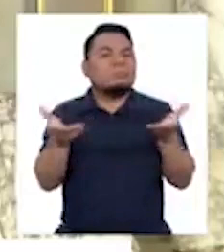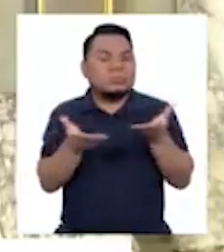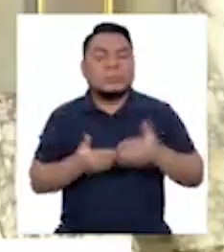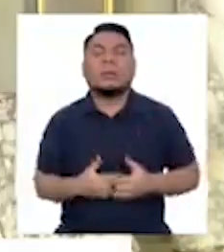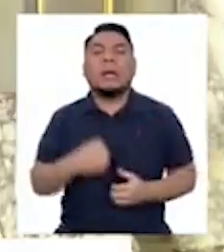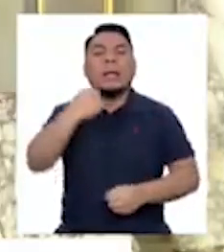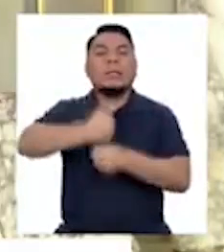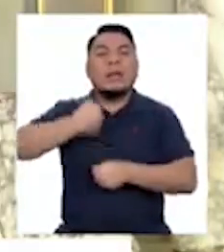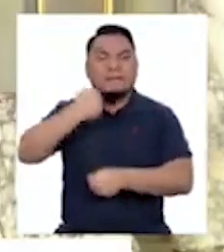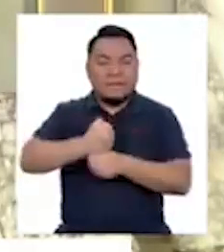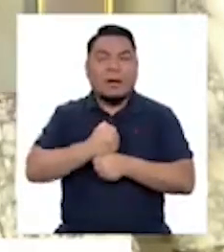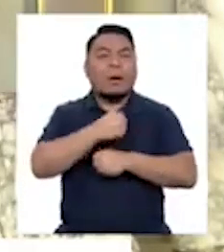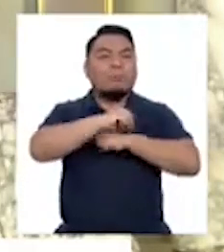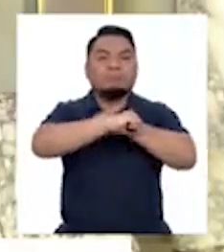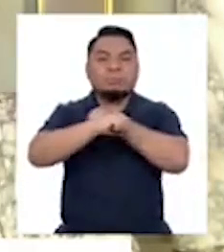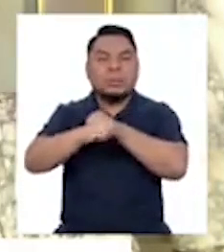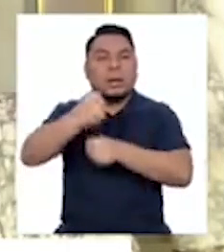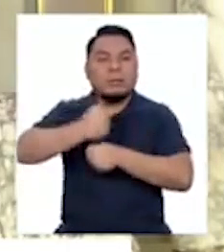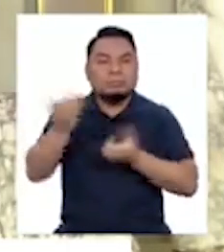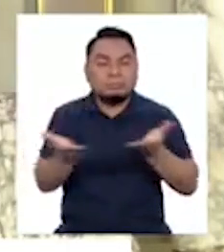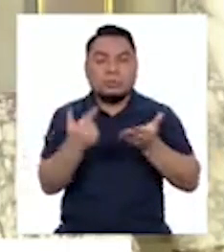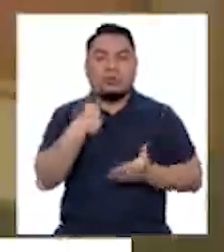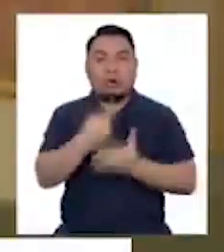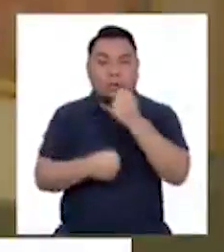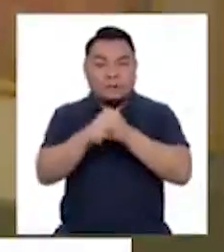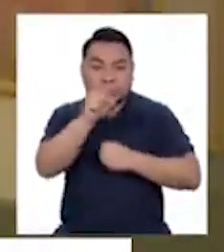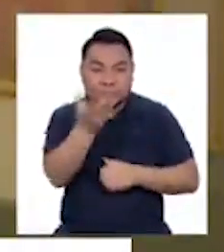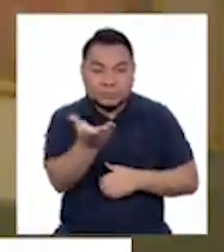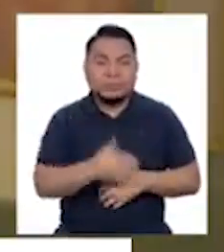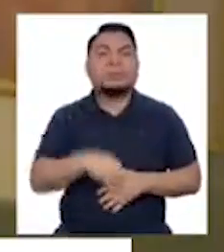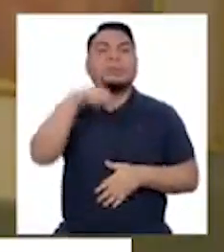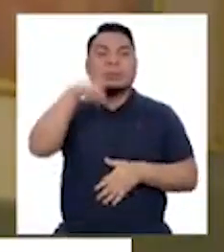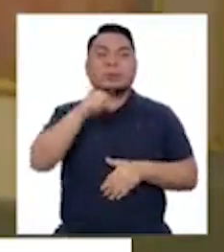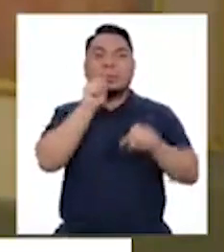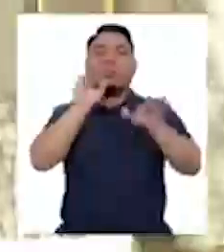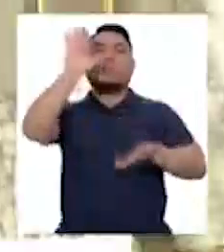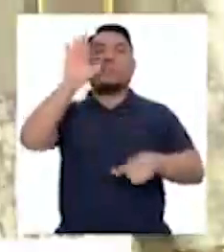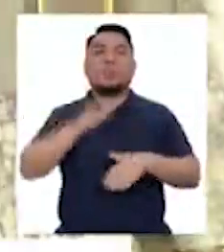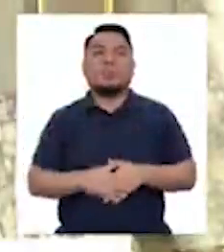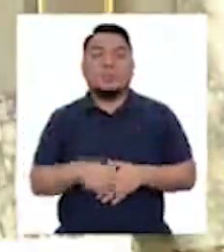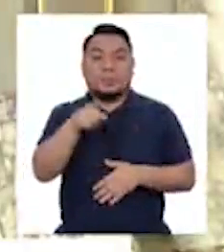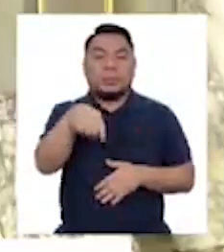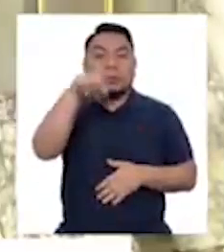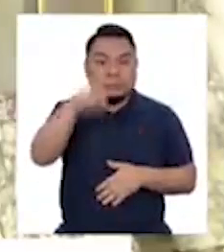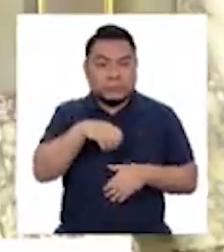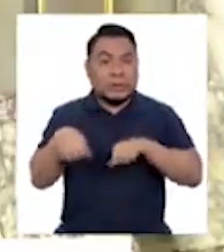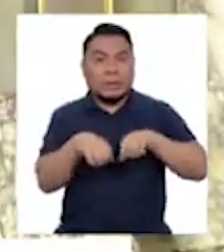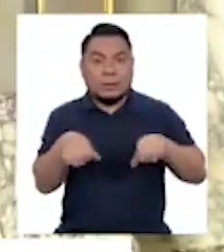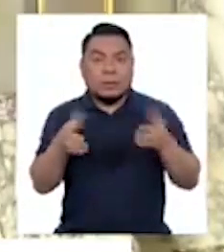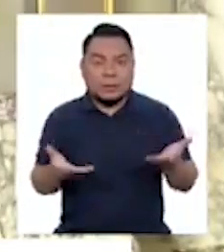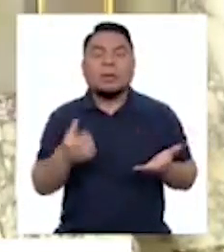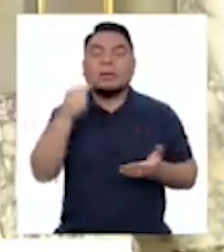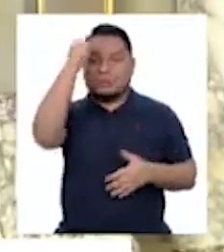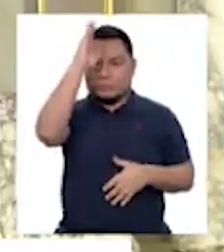de Trabajo y Promoción del Empleo, que os confío. Sí, juro. Si así lo hiciereis,